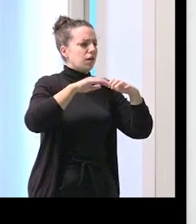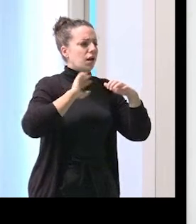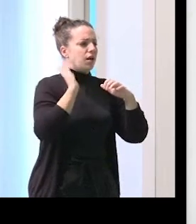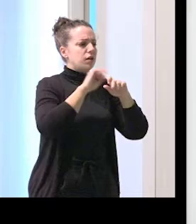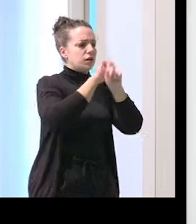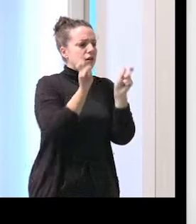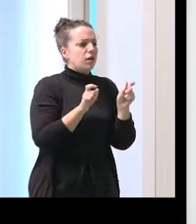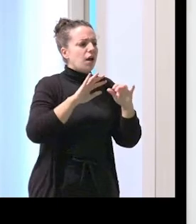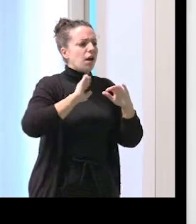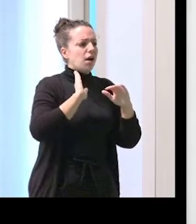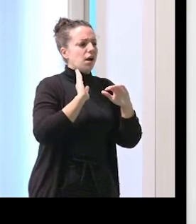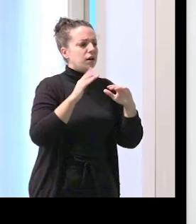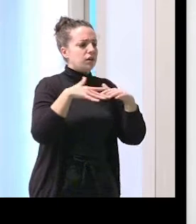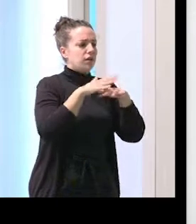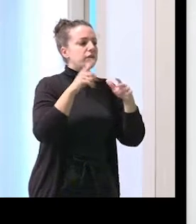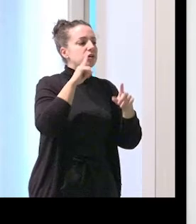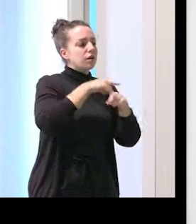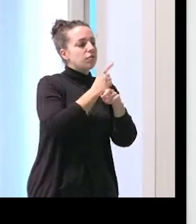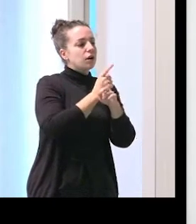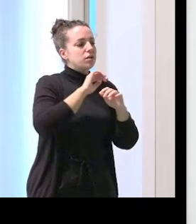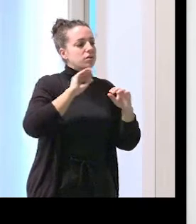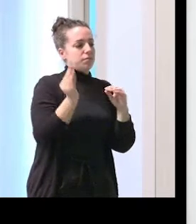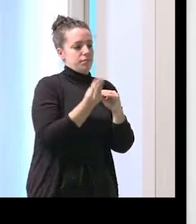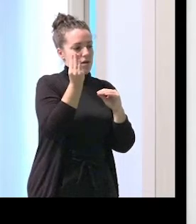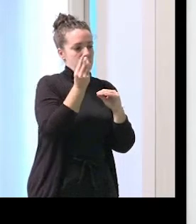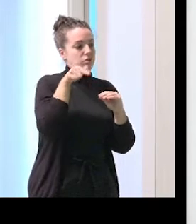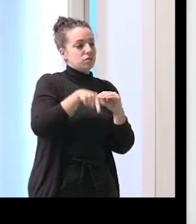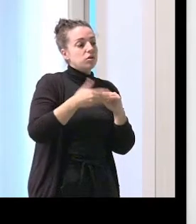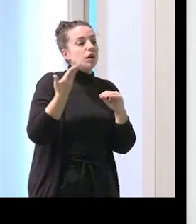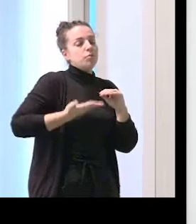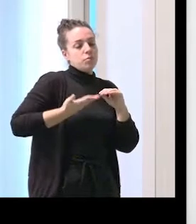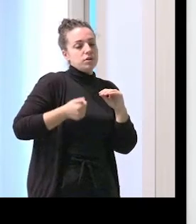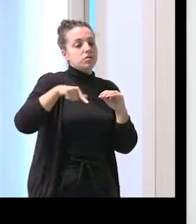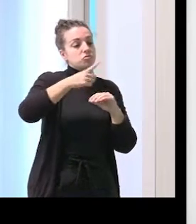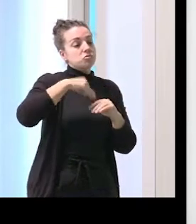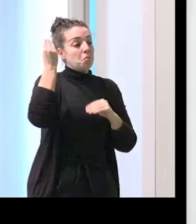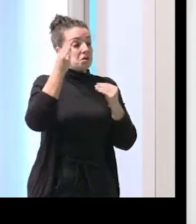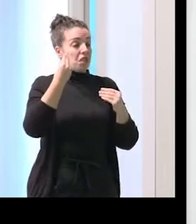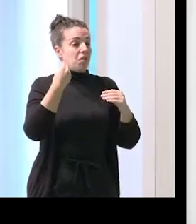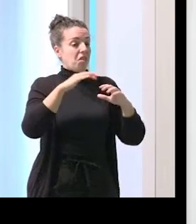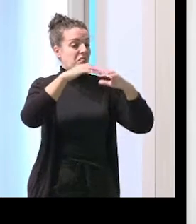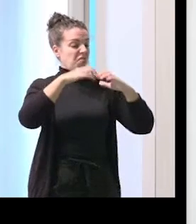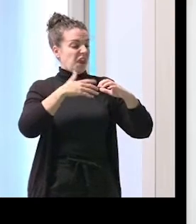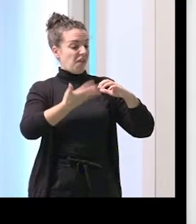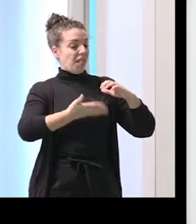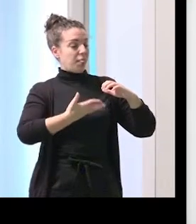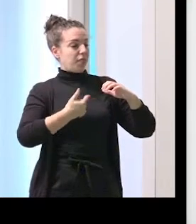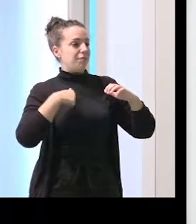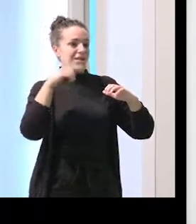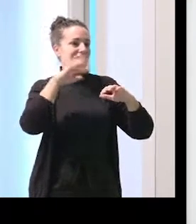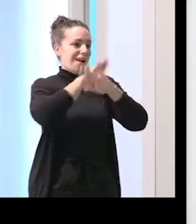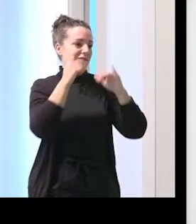proceso de señales sensitivas cruzadas. Y esto es muy importante y pensamos que no pasaba nada en el cerebro y en el cerebro pasan muchas